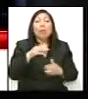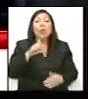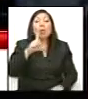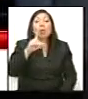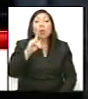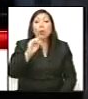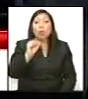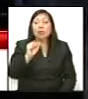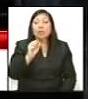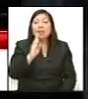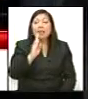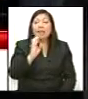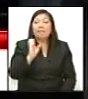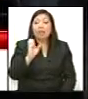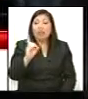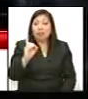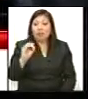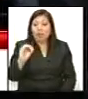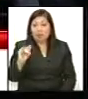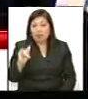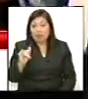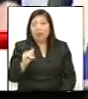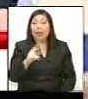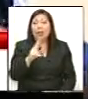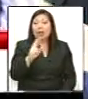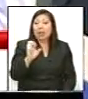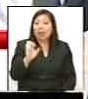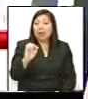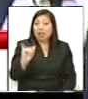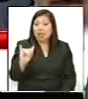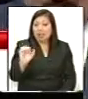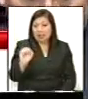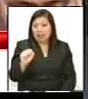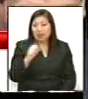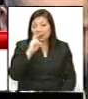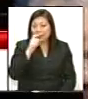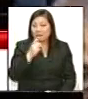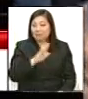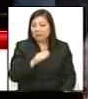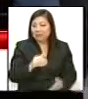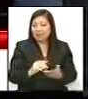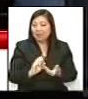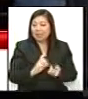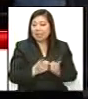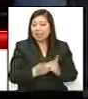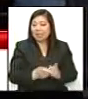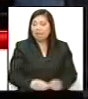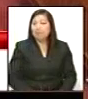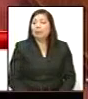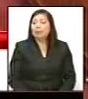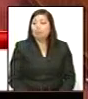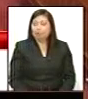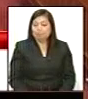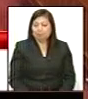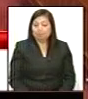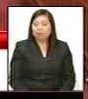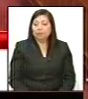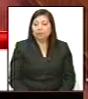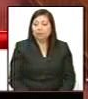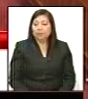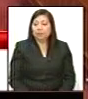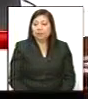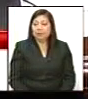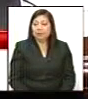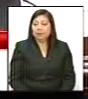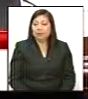segunda votación, por lo que solicita el voto favorable de la representación nacional. Eso es todo, presidente. Muchas gracias. Gracias, congresista. Tiene la